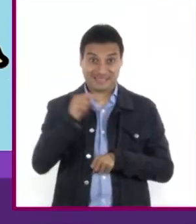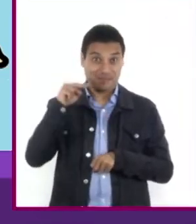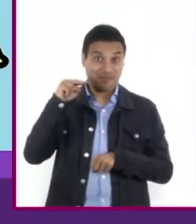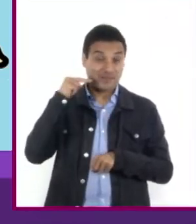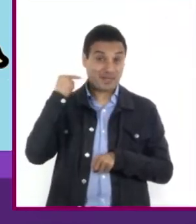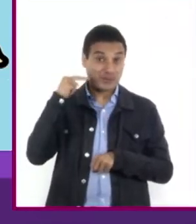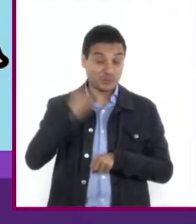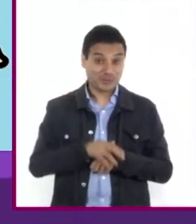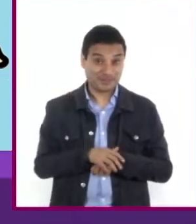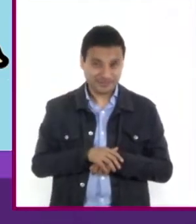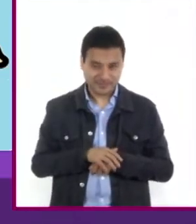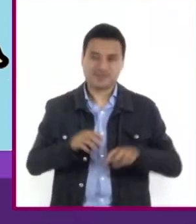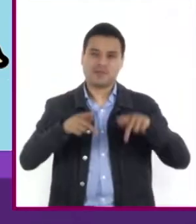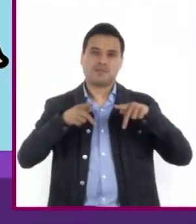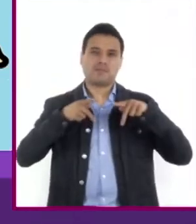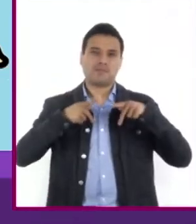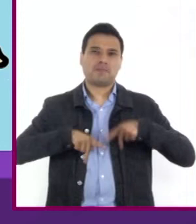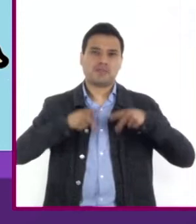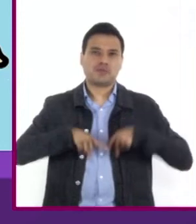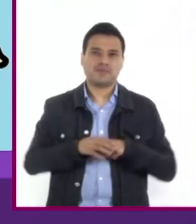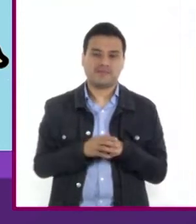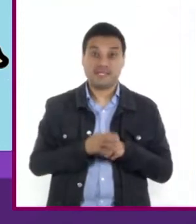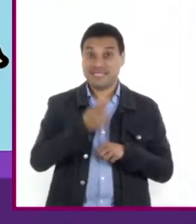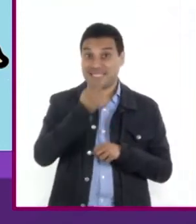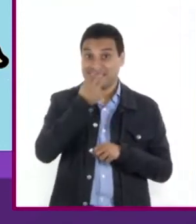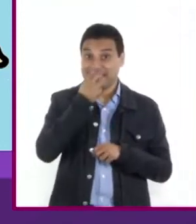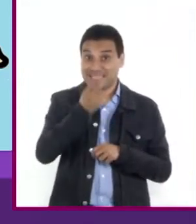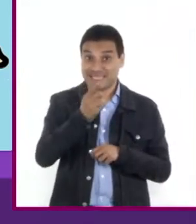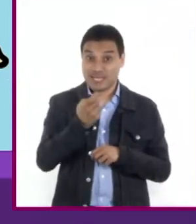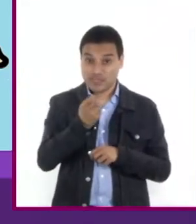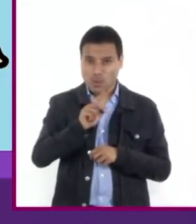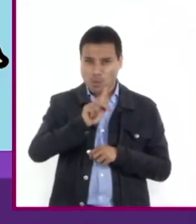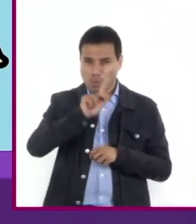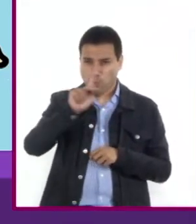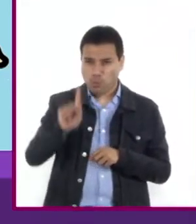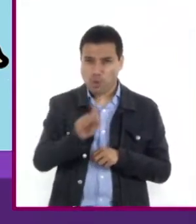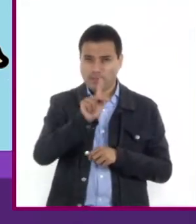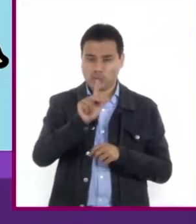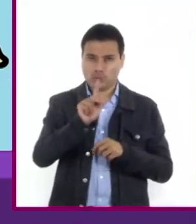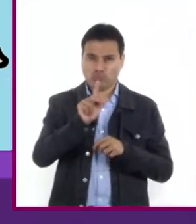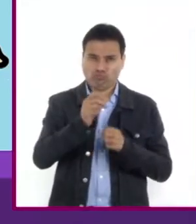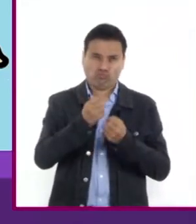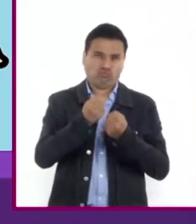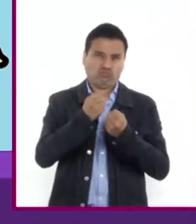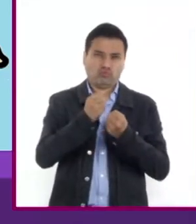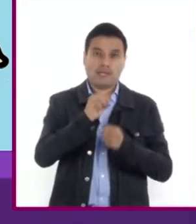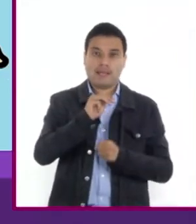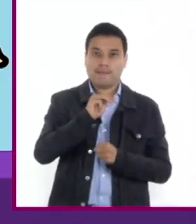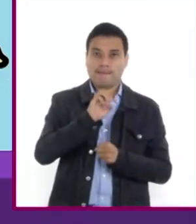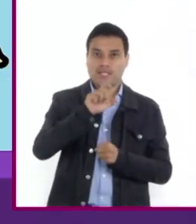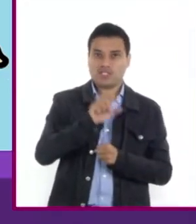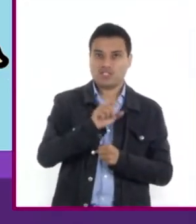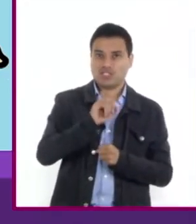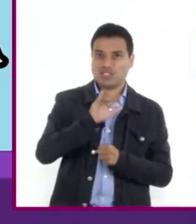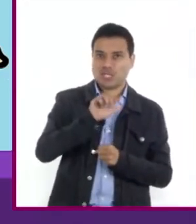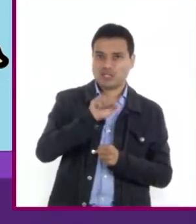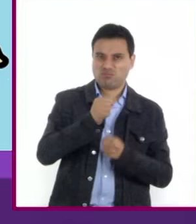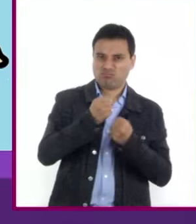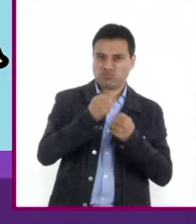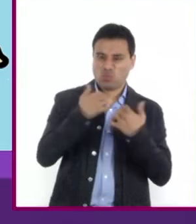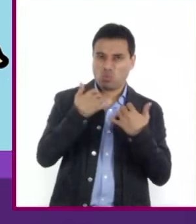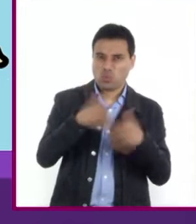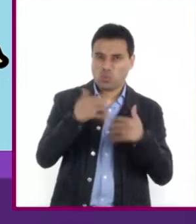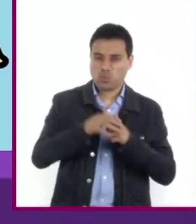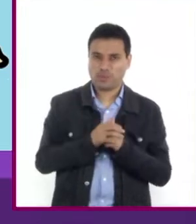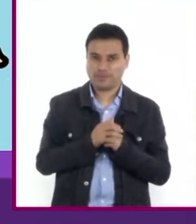los relatos de los pobladores sobre el pueblo más poderoso de la región, los mexicas, despertó su interés por llegar